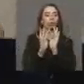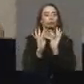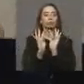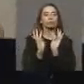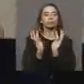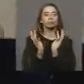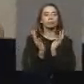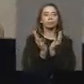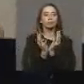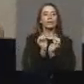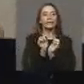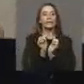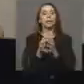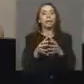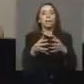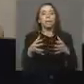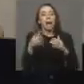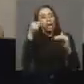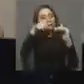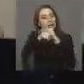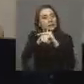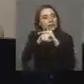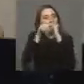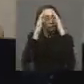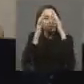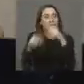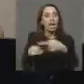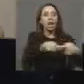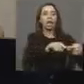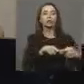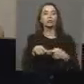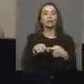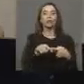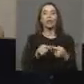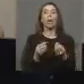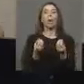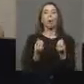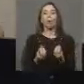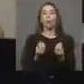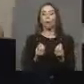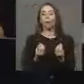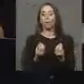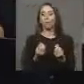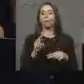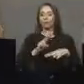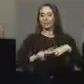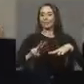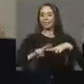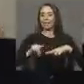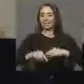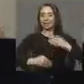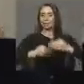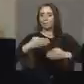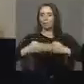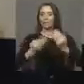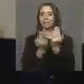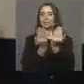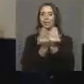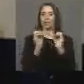duda una mayor injerencia de la sociedad en la forma en que se lleva a cabo el proceso